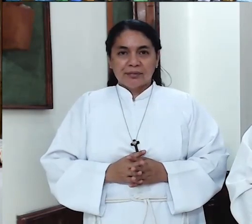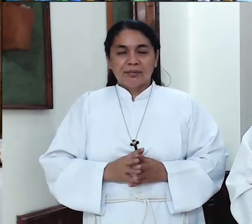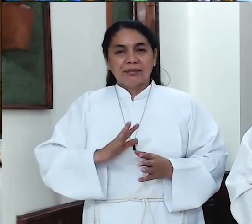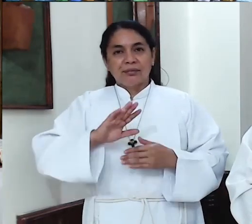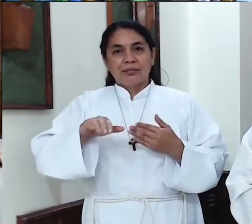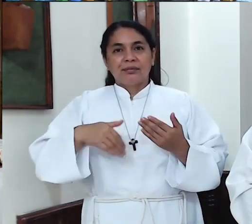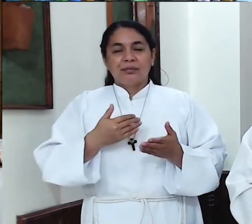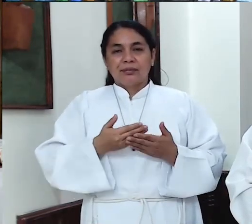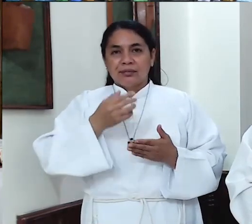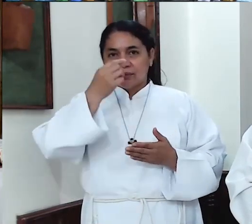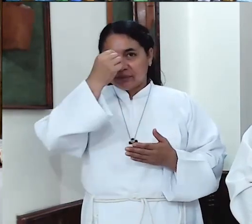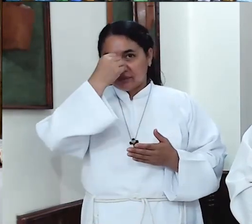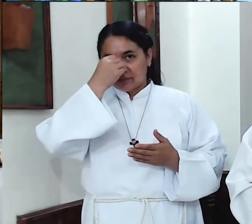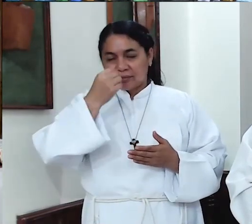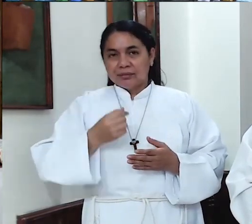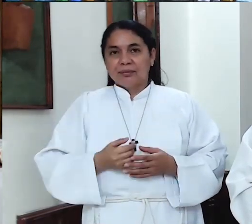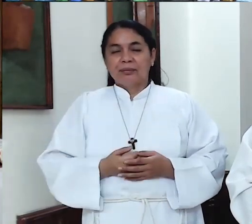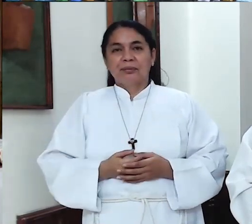Oremos.